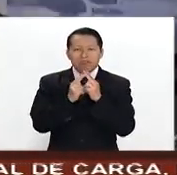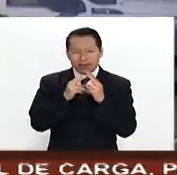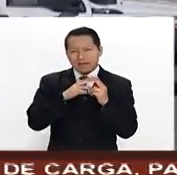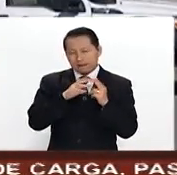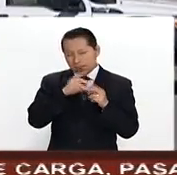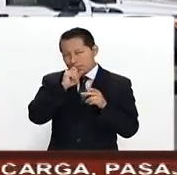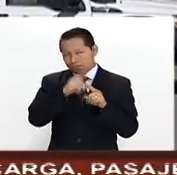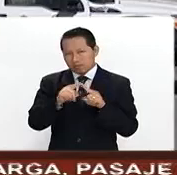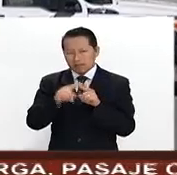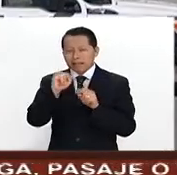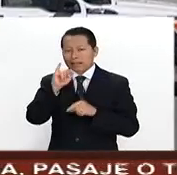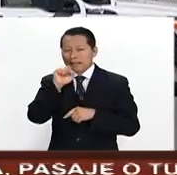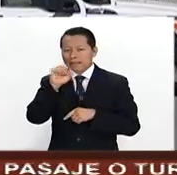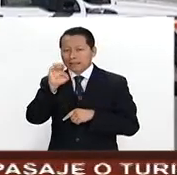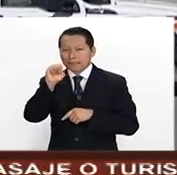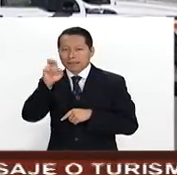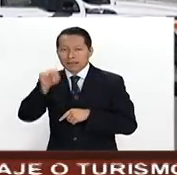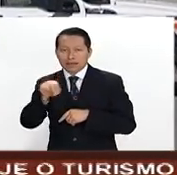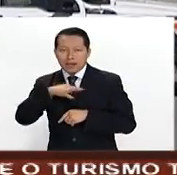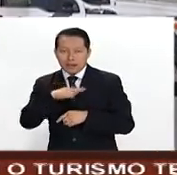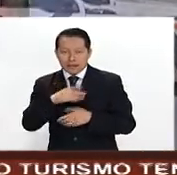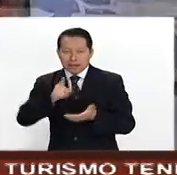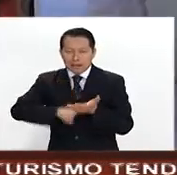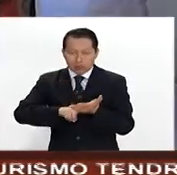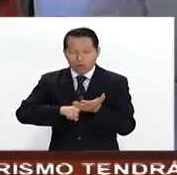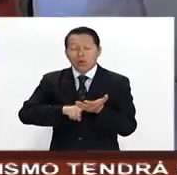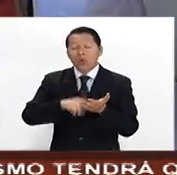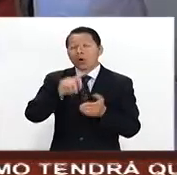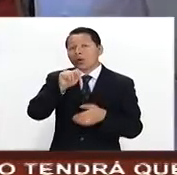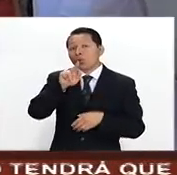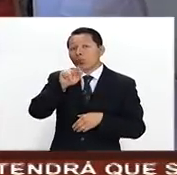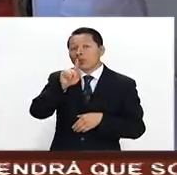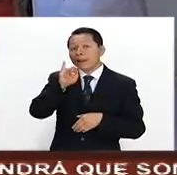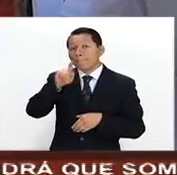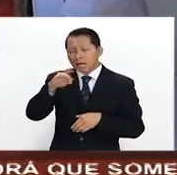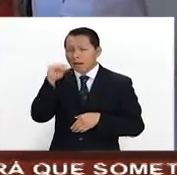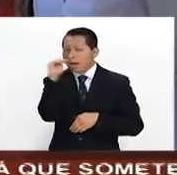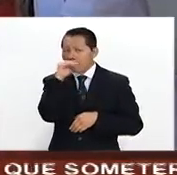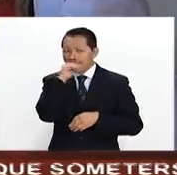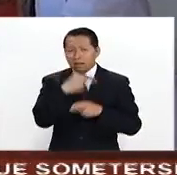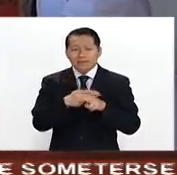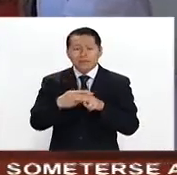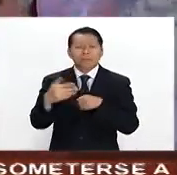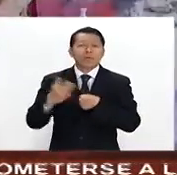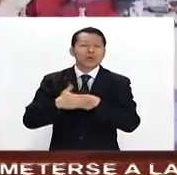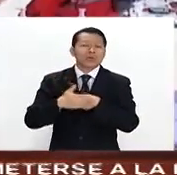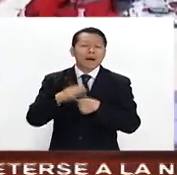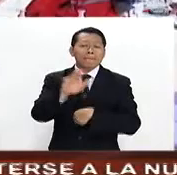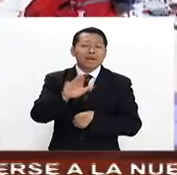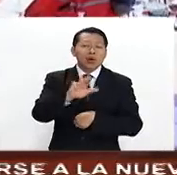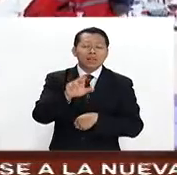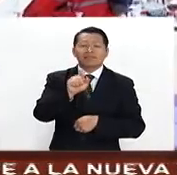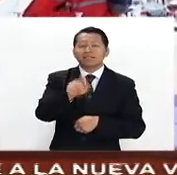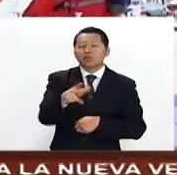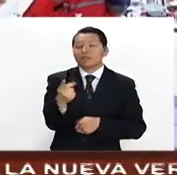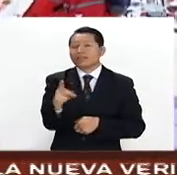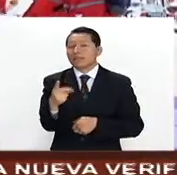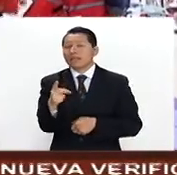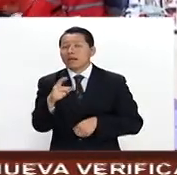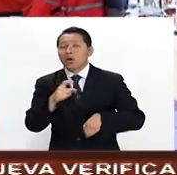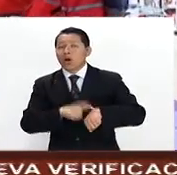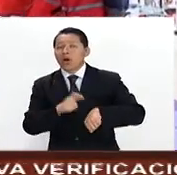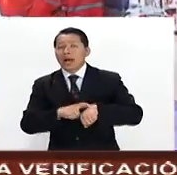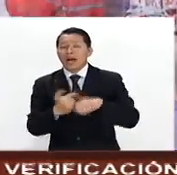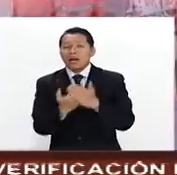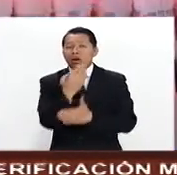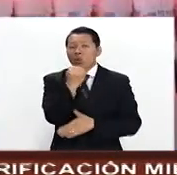se ubican en el Palacio Municipal de Tultepec y ofrecerán el servicio gratuito hasta el próximo miércoles 28 de diciembre, en un horario